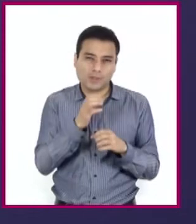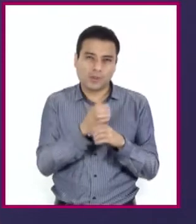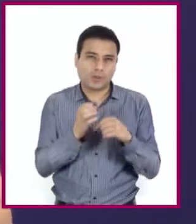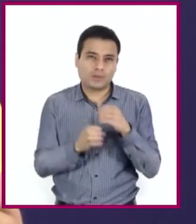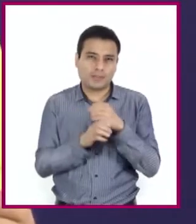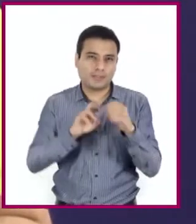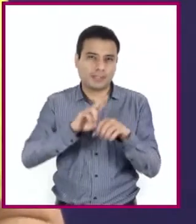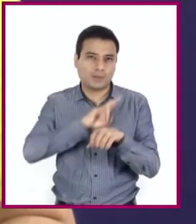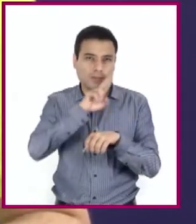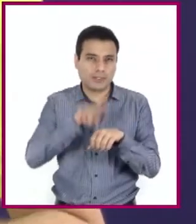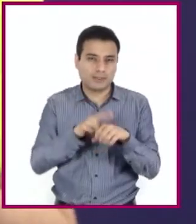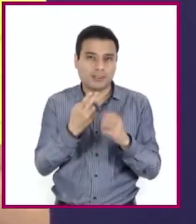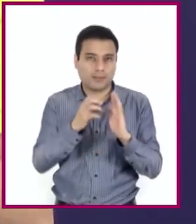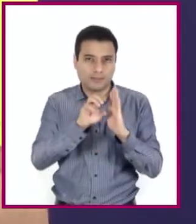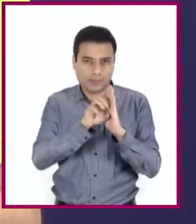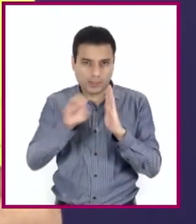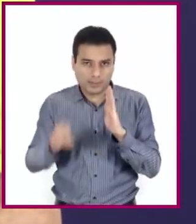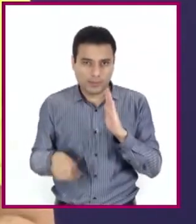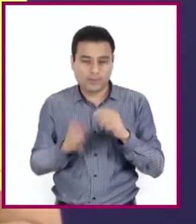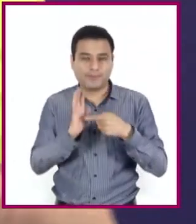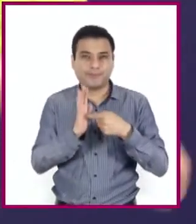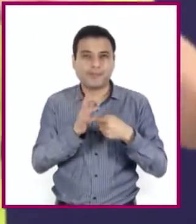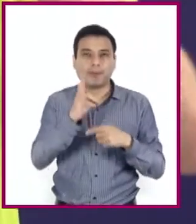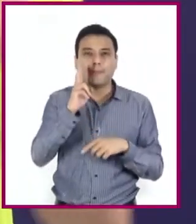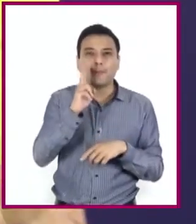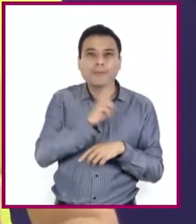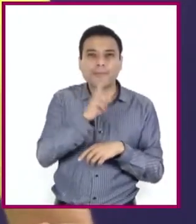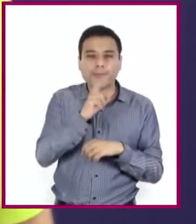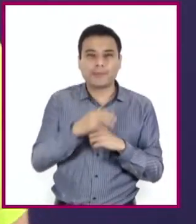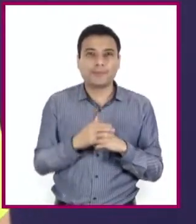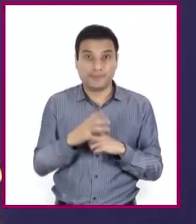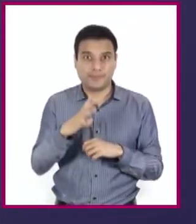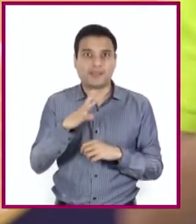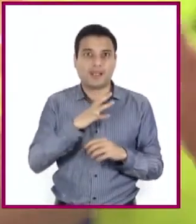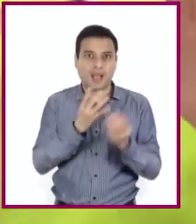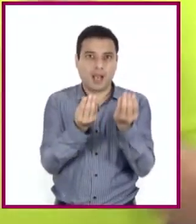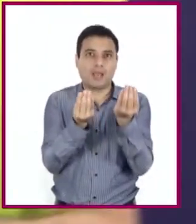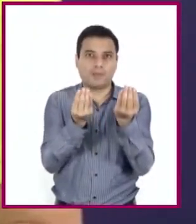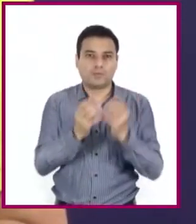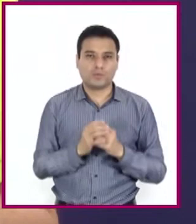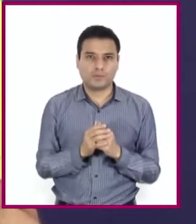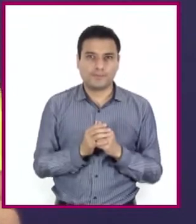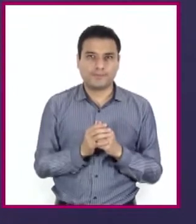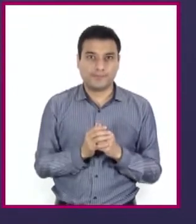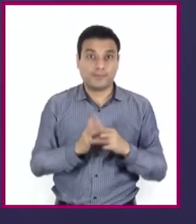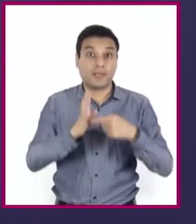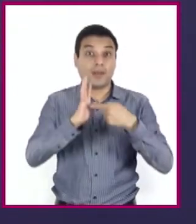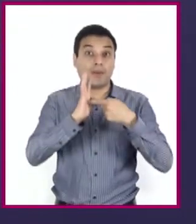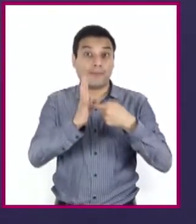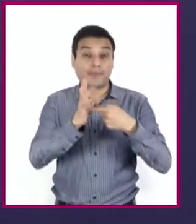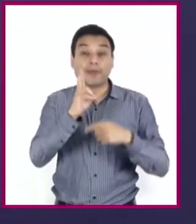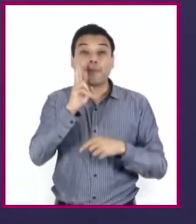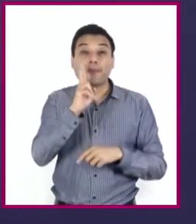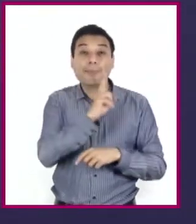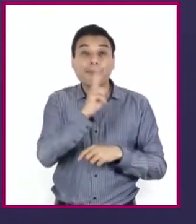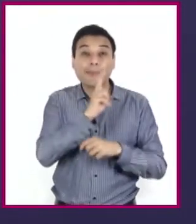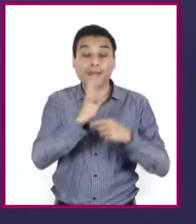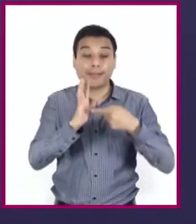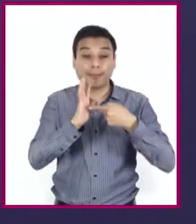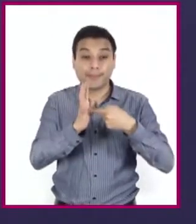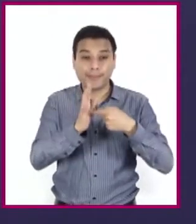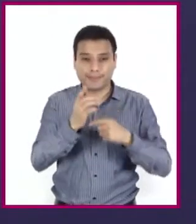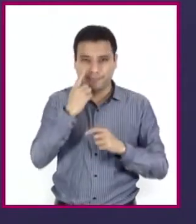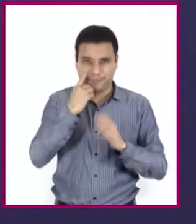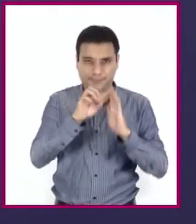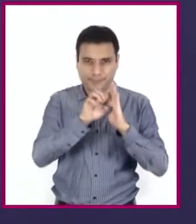los parques eólicos, que están formados por aerogeneradores. Estos molinos eólicos poseen unas aspas que